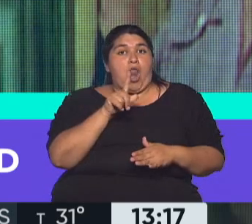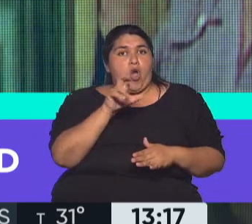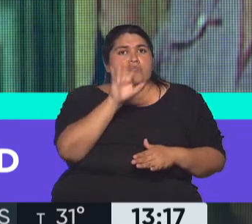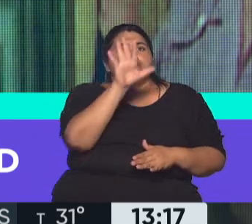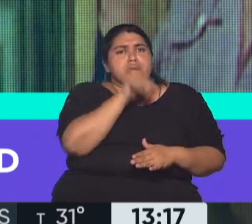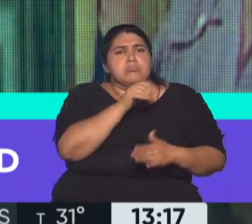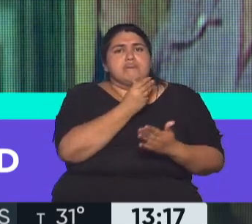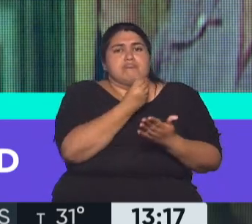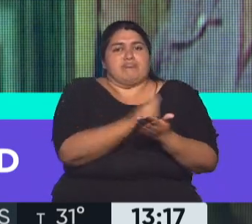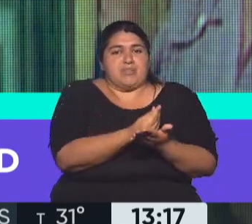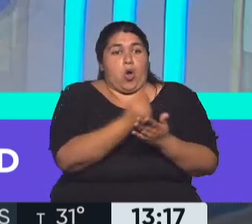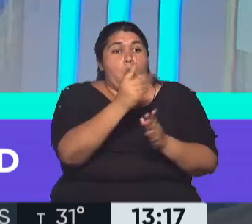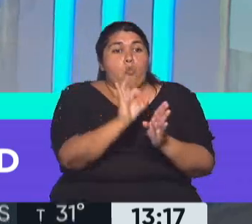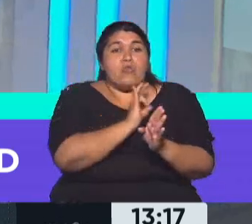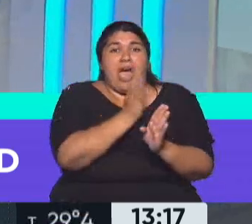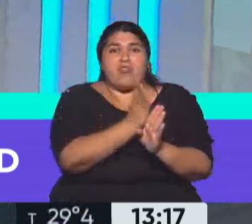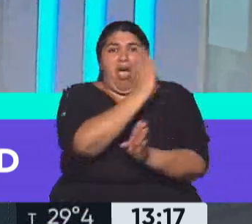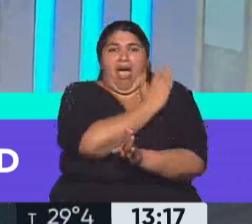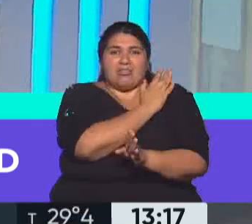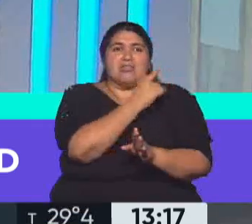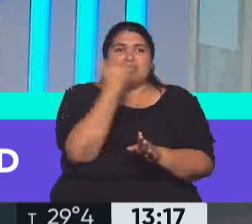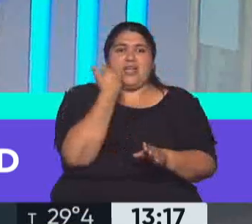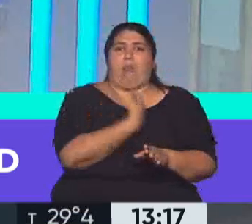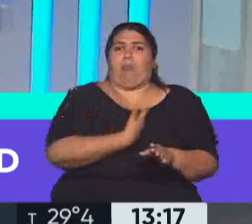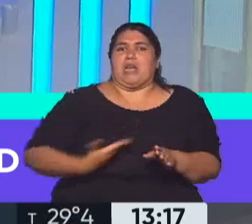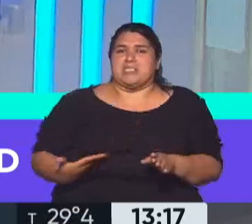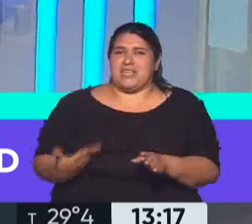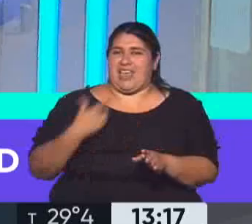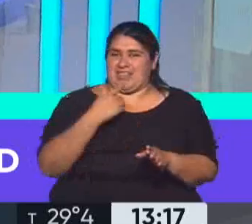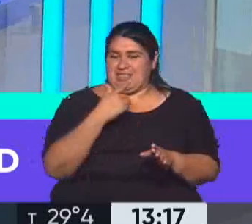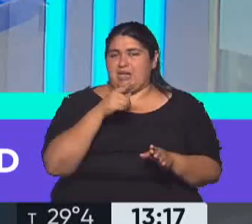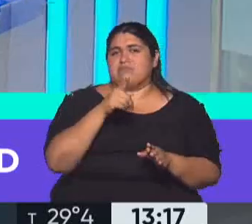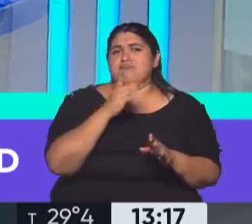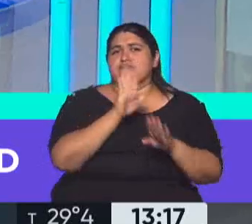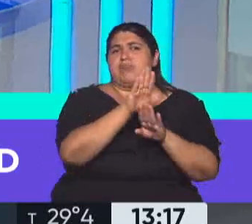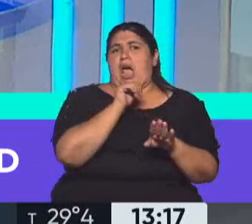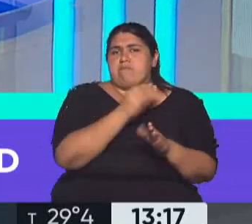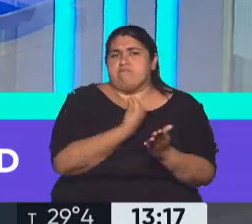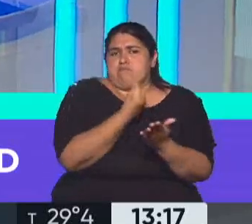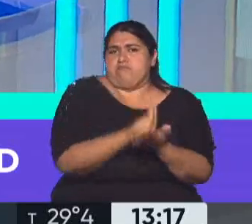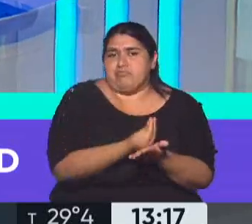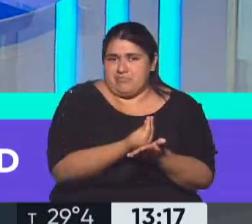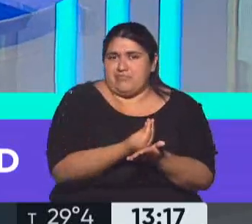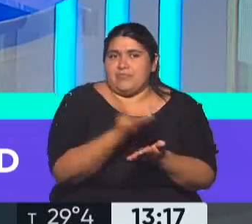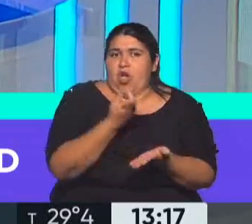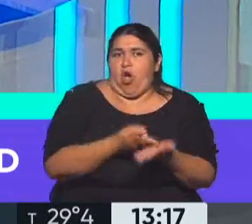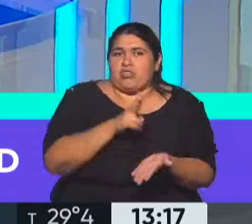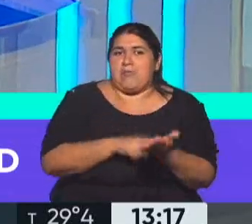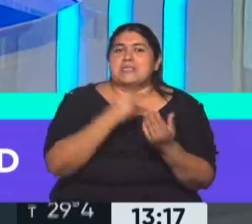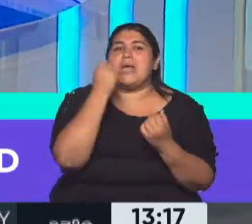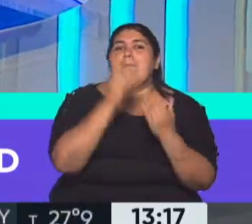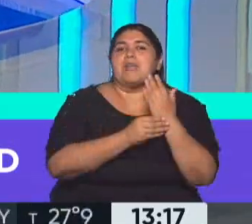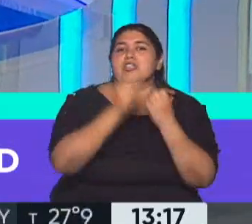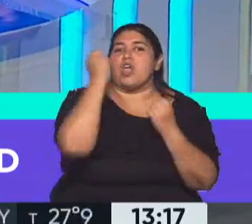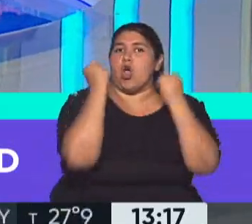sido en año y medio candidato a presidente, Exacto. enfrentando a De la Rúa, se lo convoca a Cavallo para que sea nuevamente ministro de Economía, como